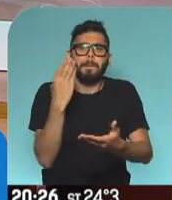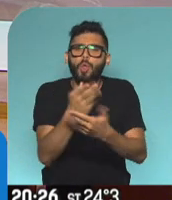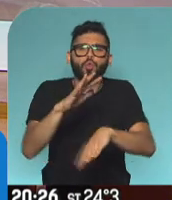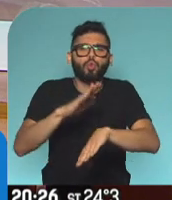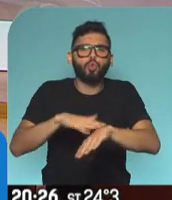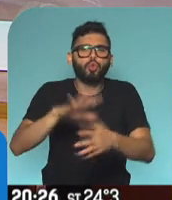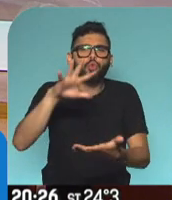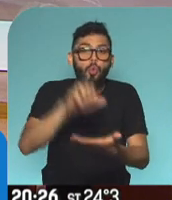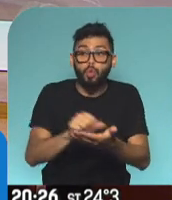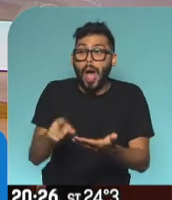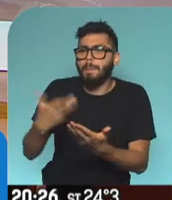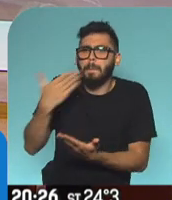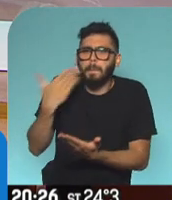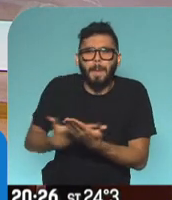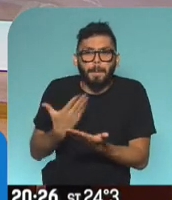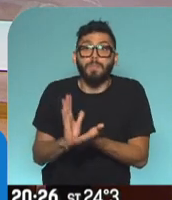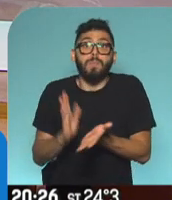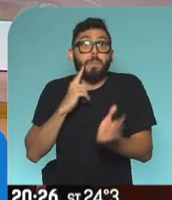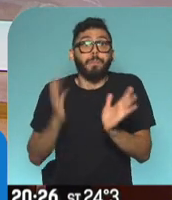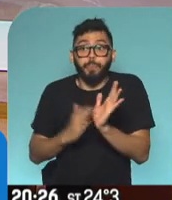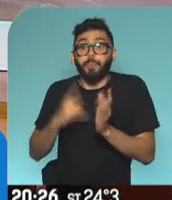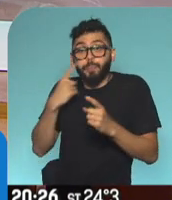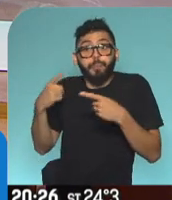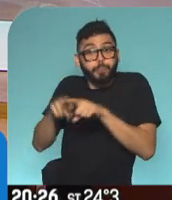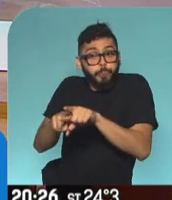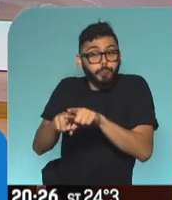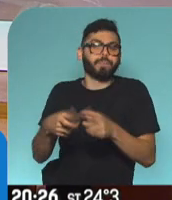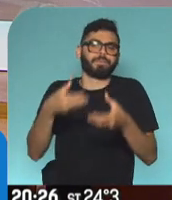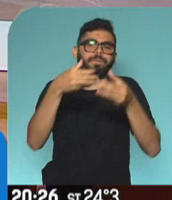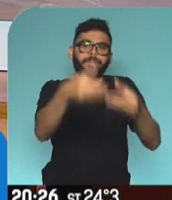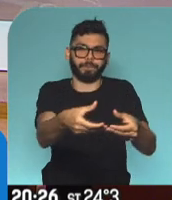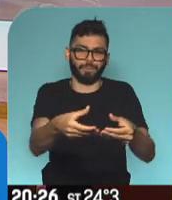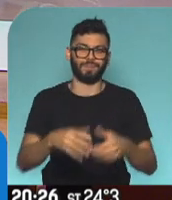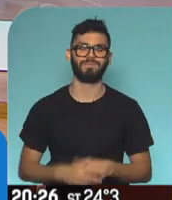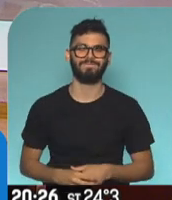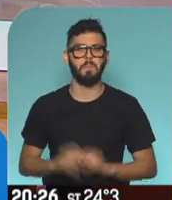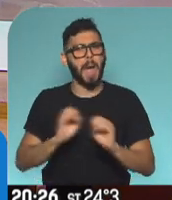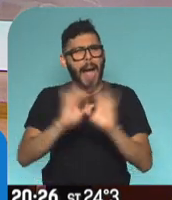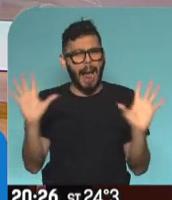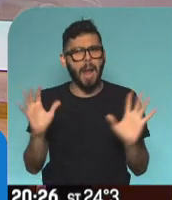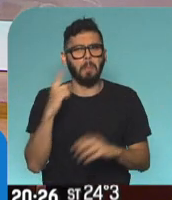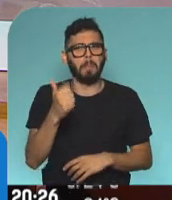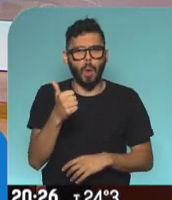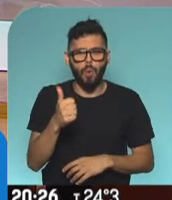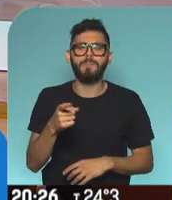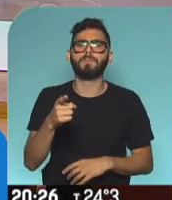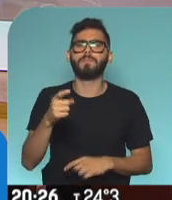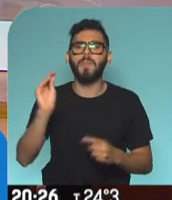documentación que acredite que estuvieron conviviendo todos estos saben muy bien está claro bueno saberlo